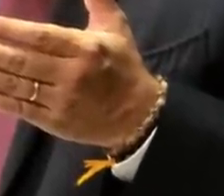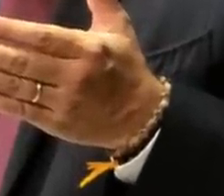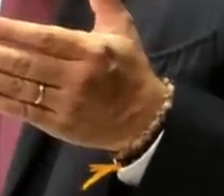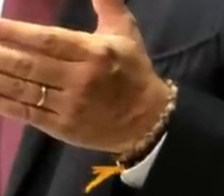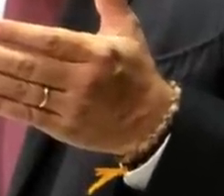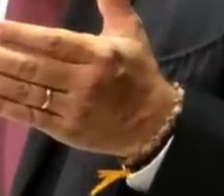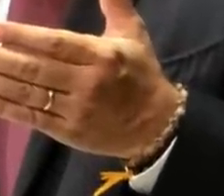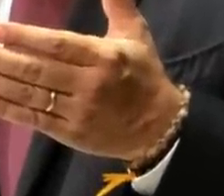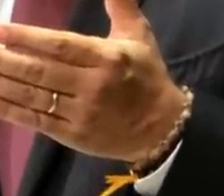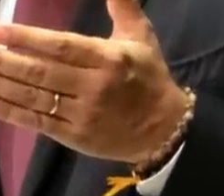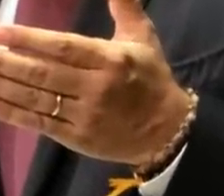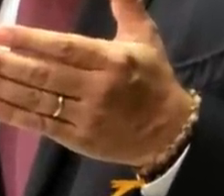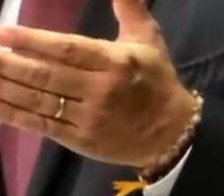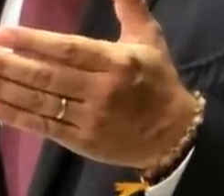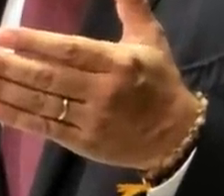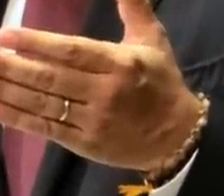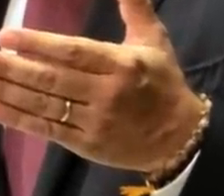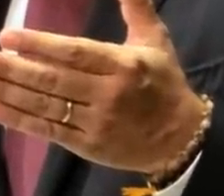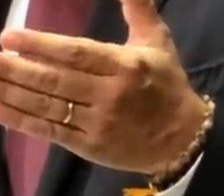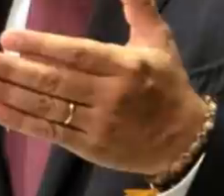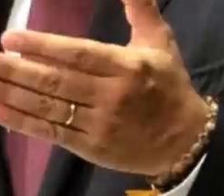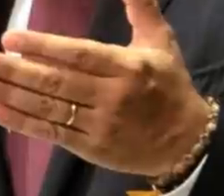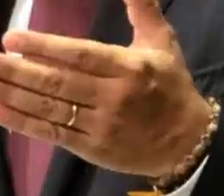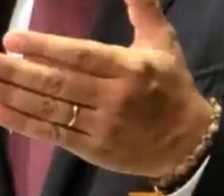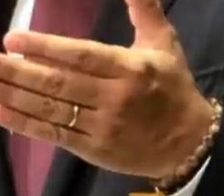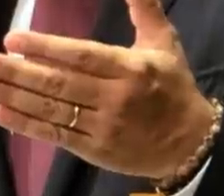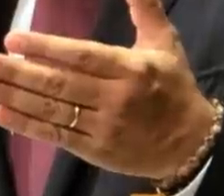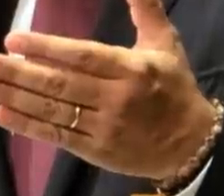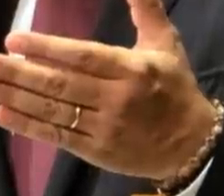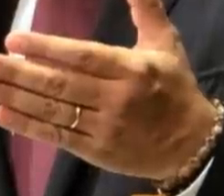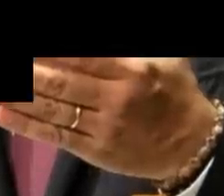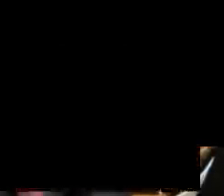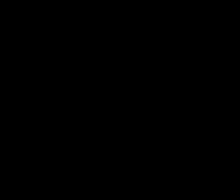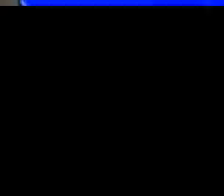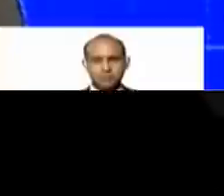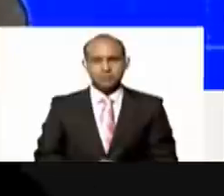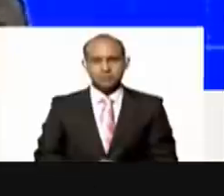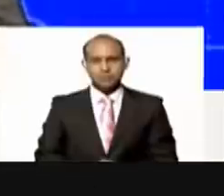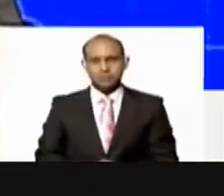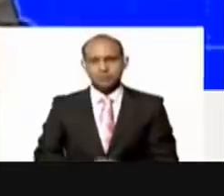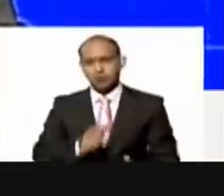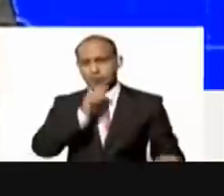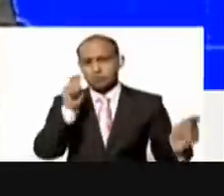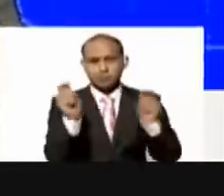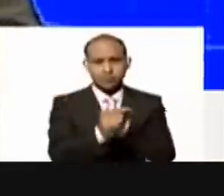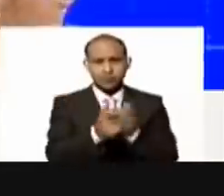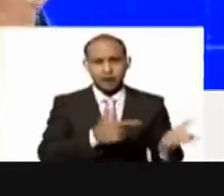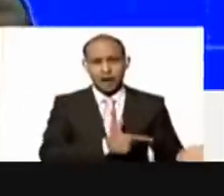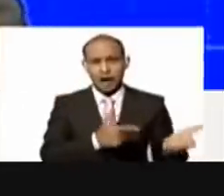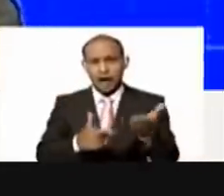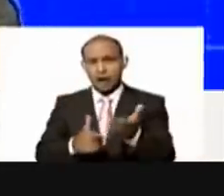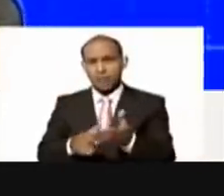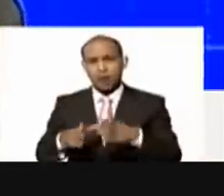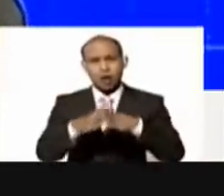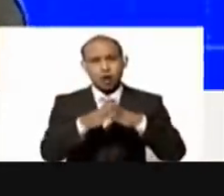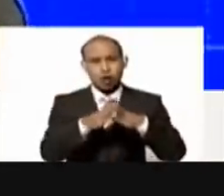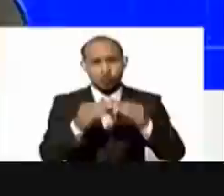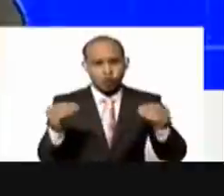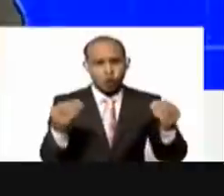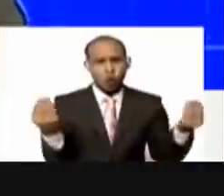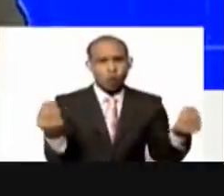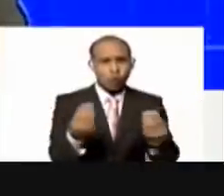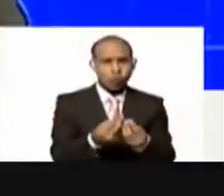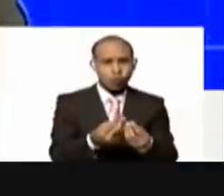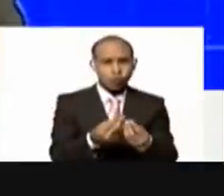perfectamente alineadas apuntar en defensa del territorio nacional a lo largo y ancho de la República. Al contrario, las armas tienen que estar perfectamente